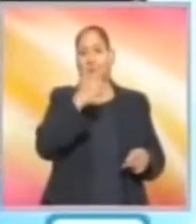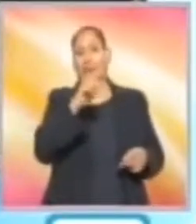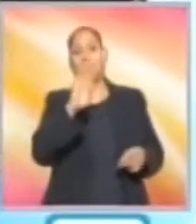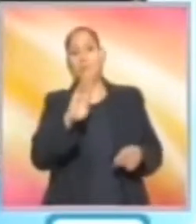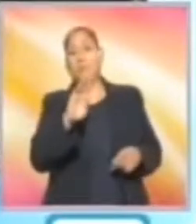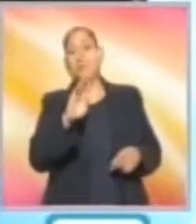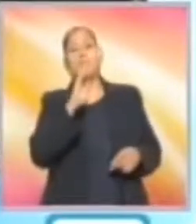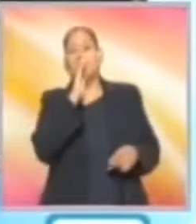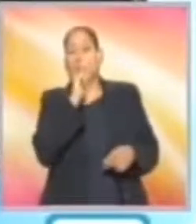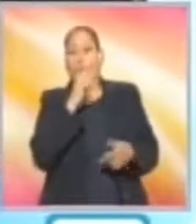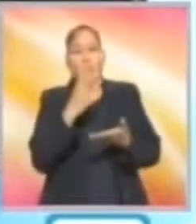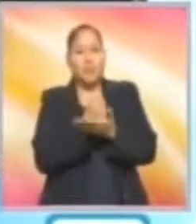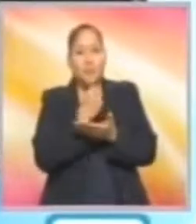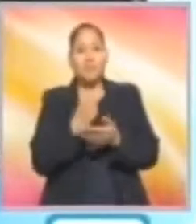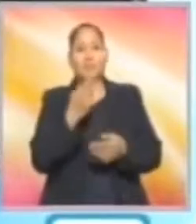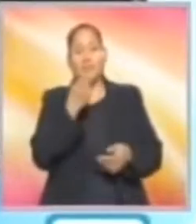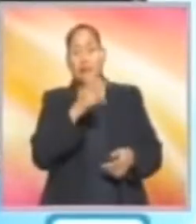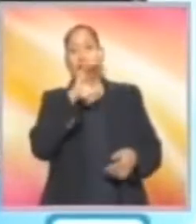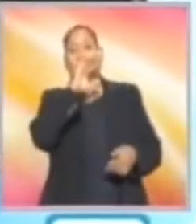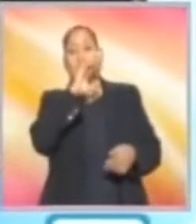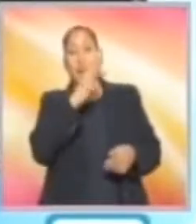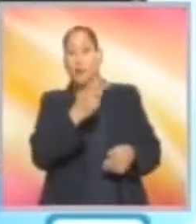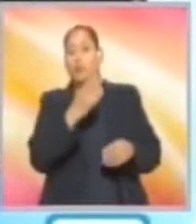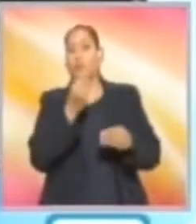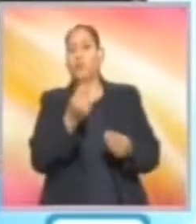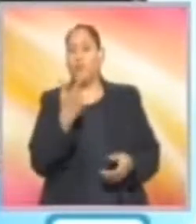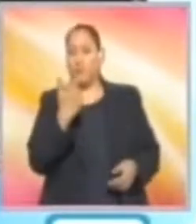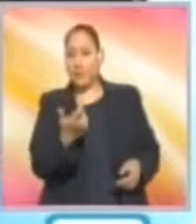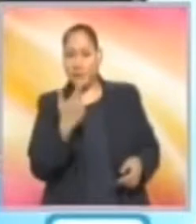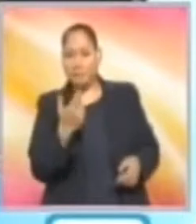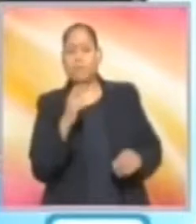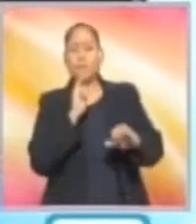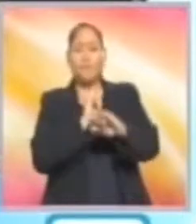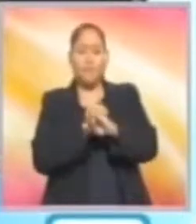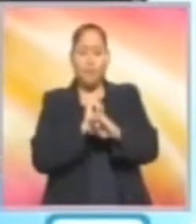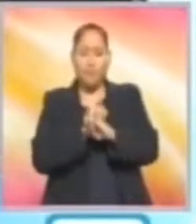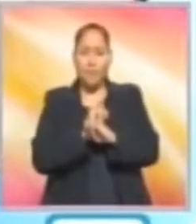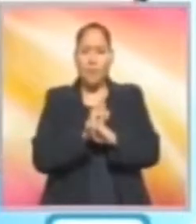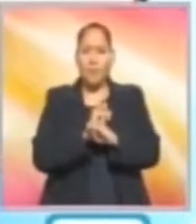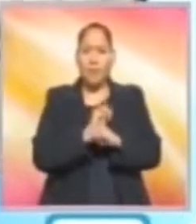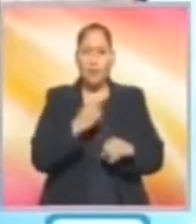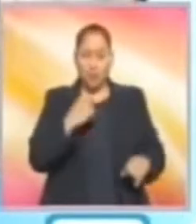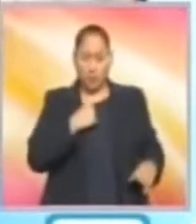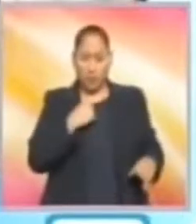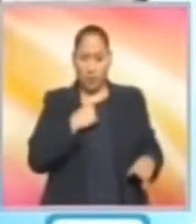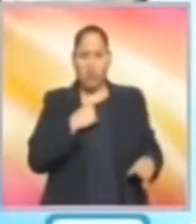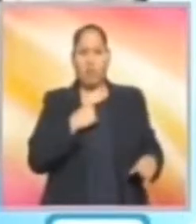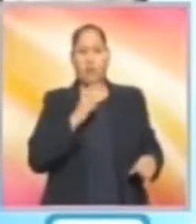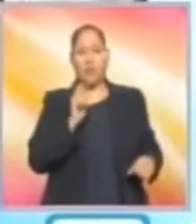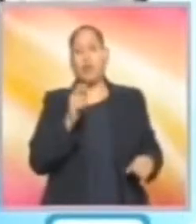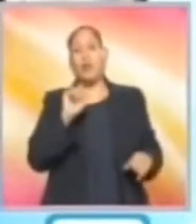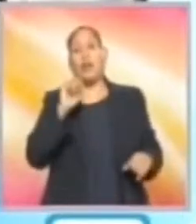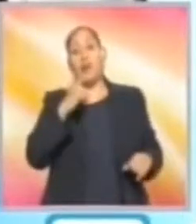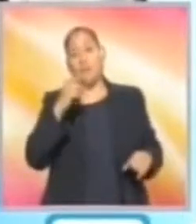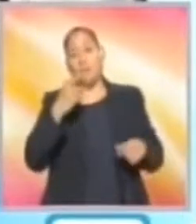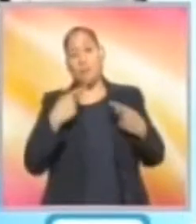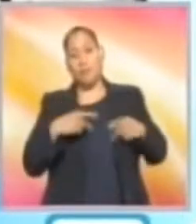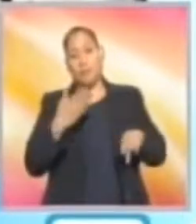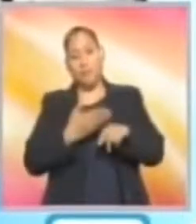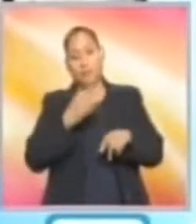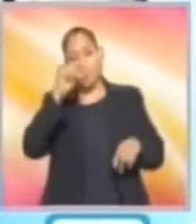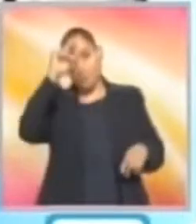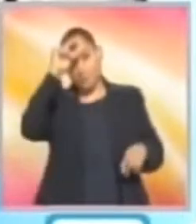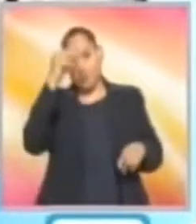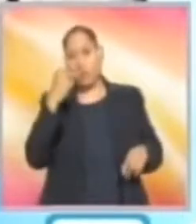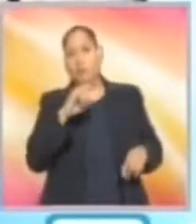verdad impresionante. Pues esto vale muchísimo dinero. Tú en las redes sociales no eres, por ahí lo escuché de alguien muy inteligente, cuyo nombre